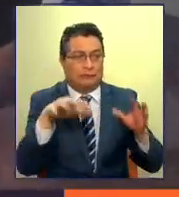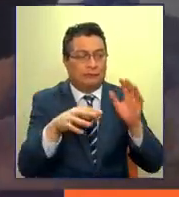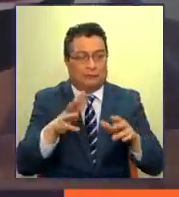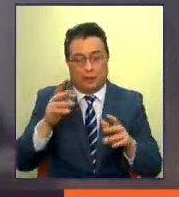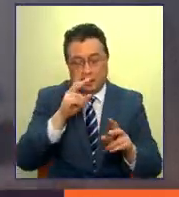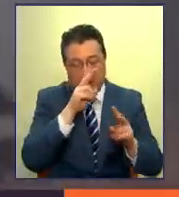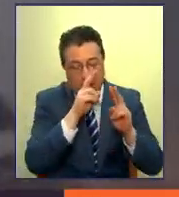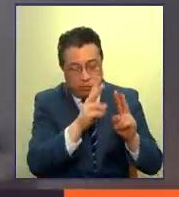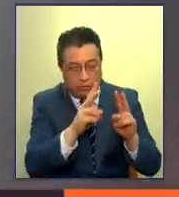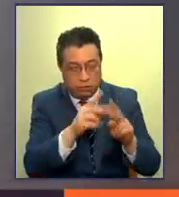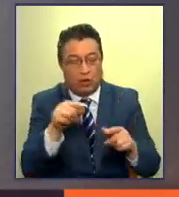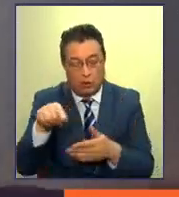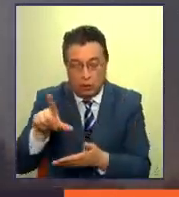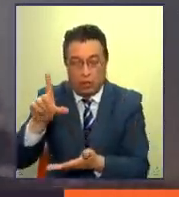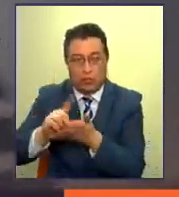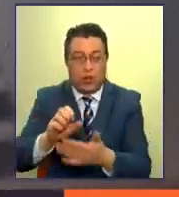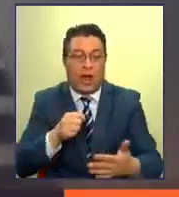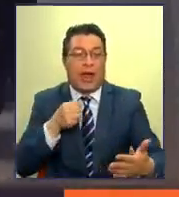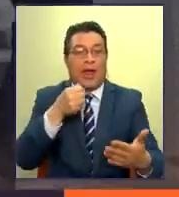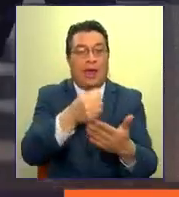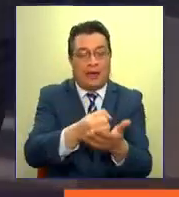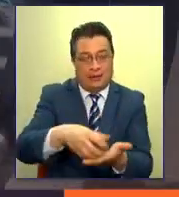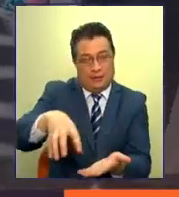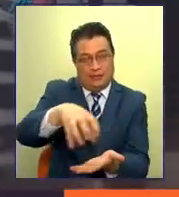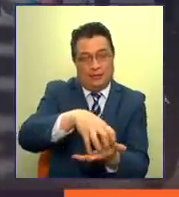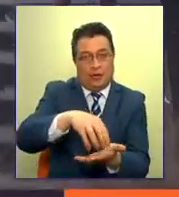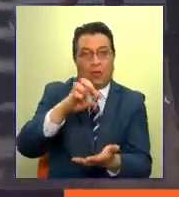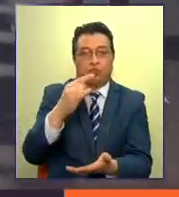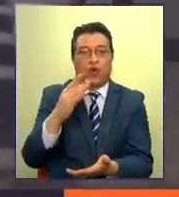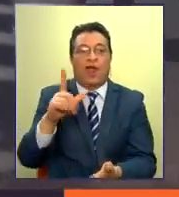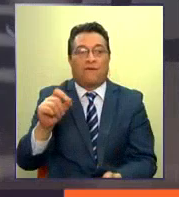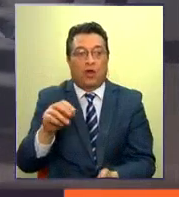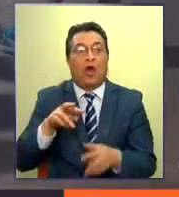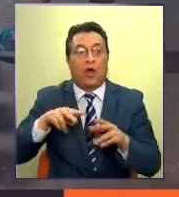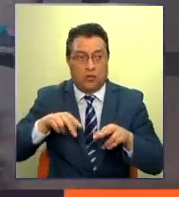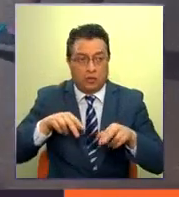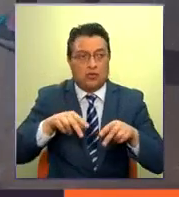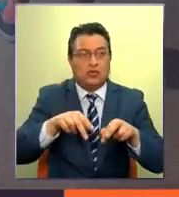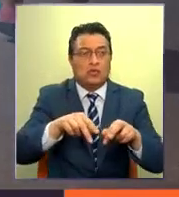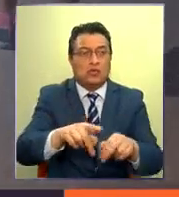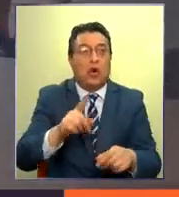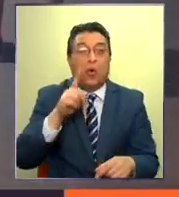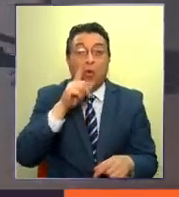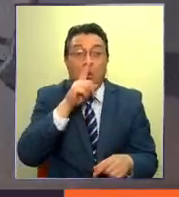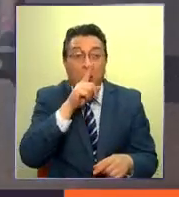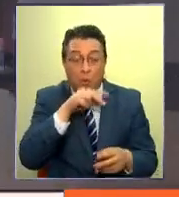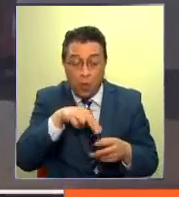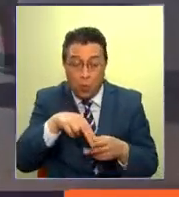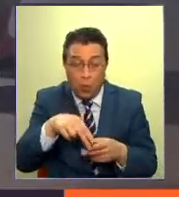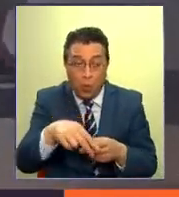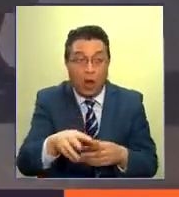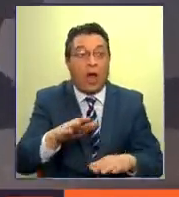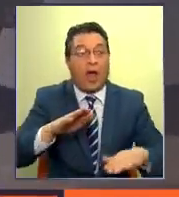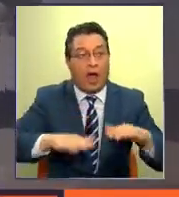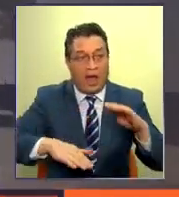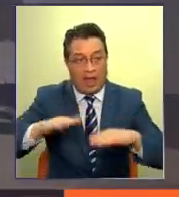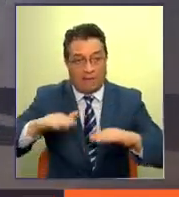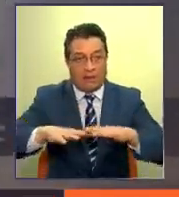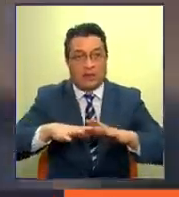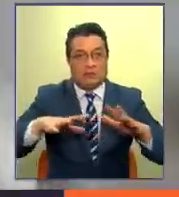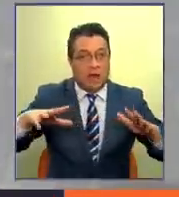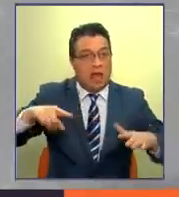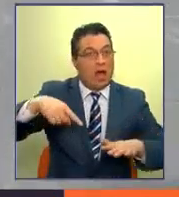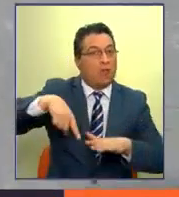este punto hasta llegar al poblado. Peregrinaje que en los últimos tramos a veces se hace más